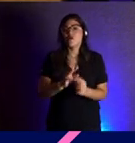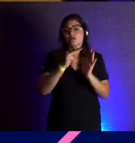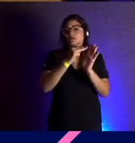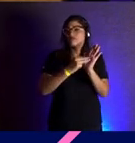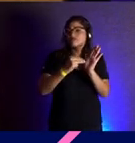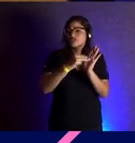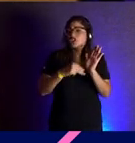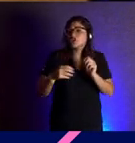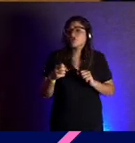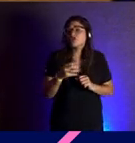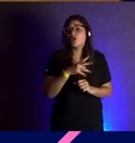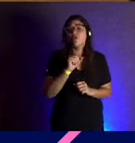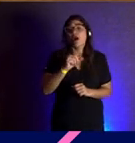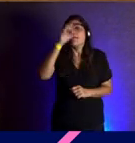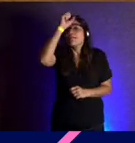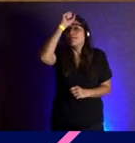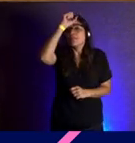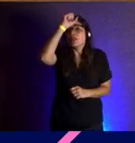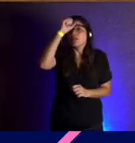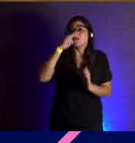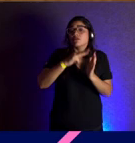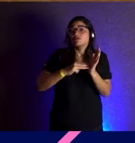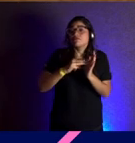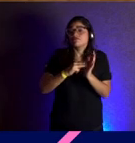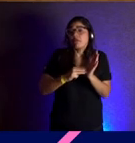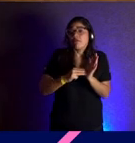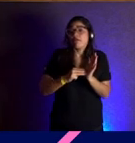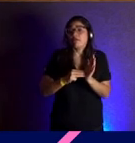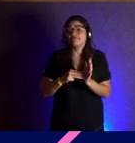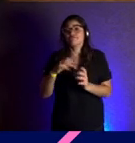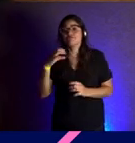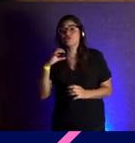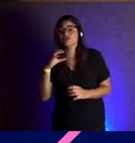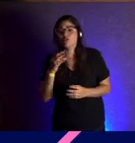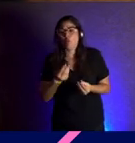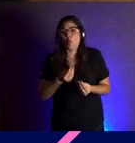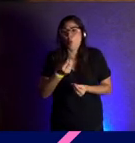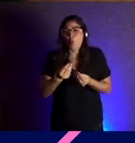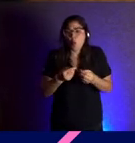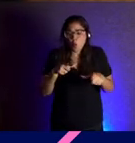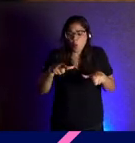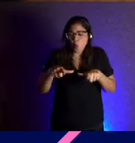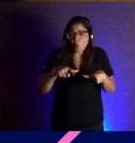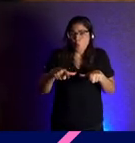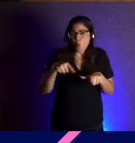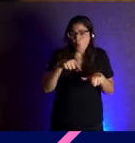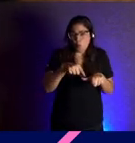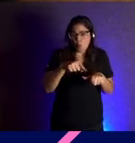científico? ¿Qué podemos aprender de cómo trabajan los geógrafos? ¿De qué hacen los científicos del